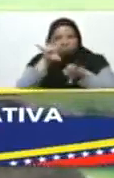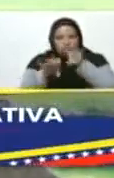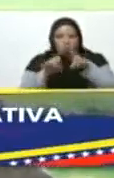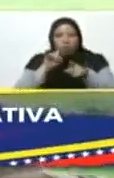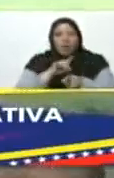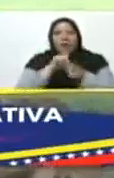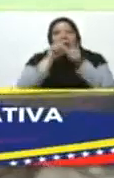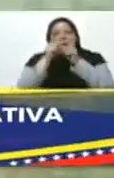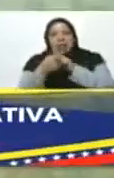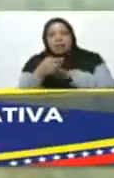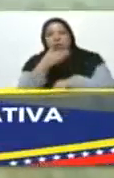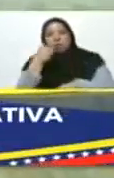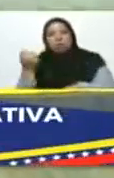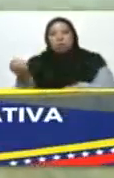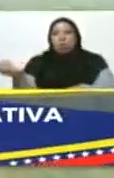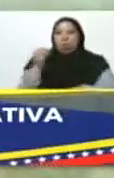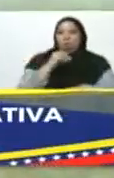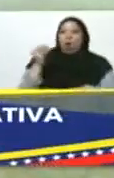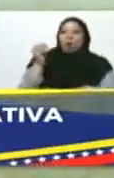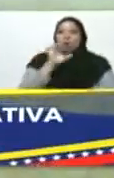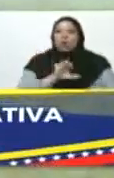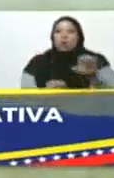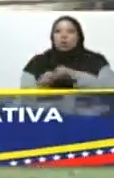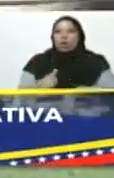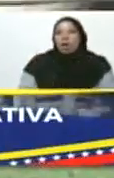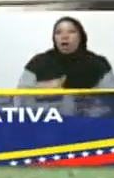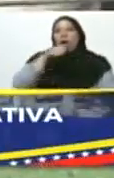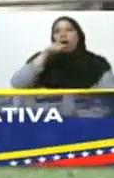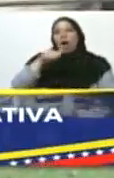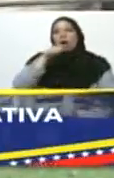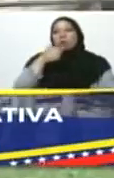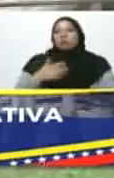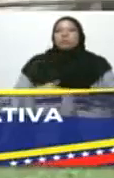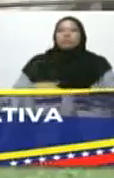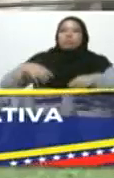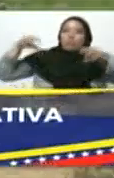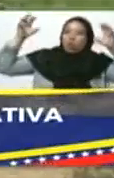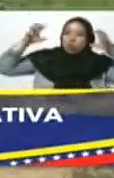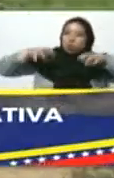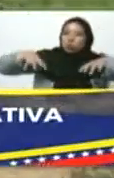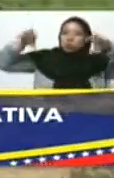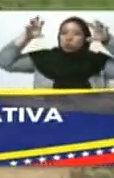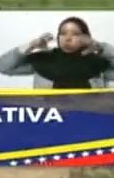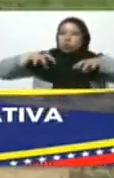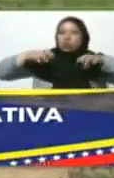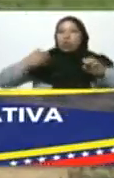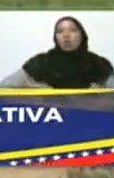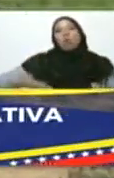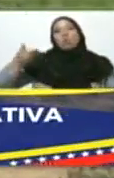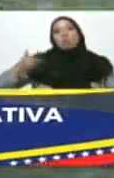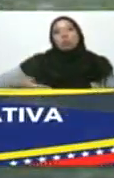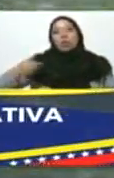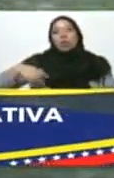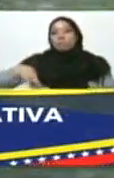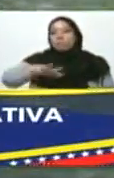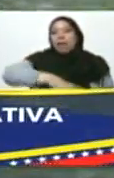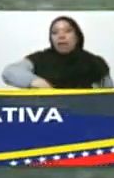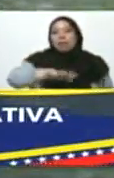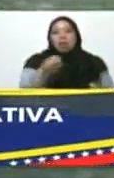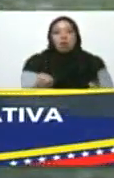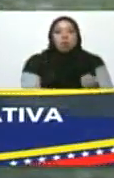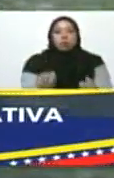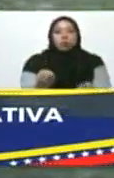regenerando, se vaya teniendo mayor acumulación de agua, captación de agua. Aquí lo que llueve se infiltra. Y lo más importante es que las plantas, para poder